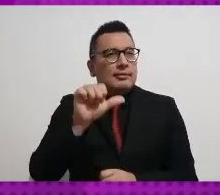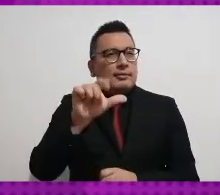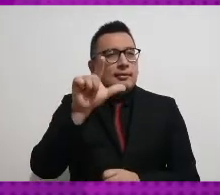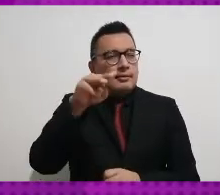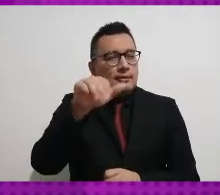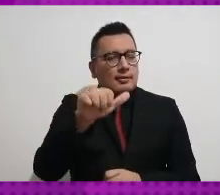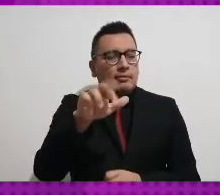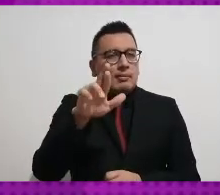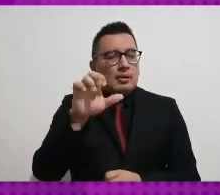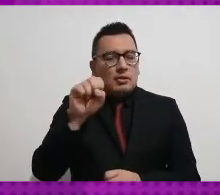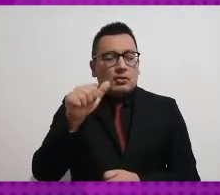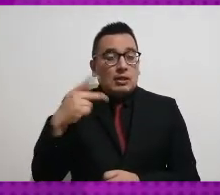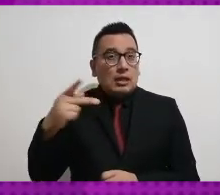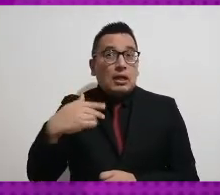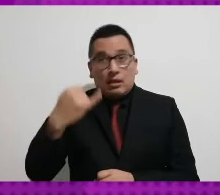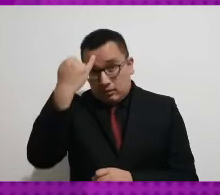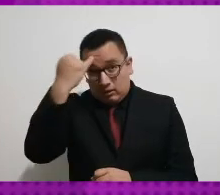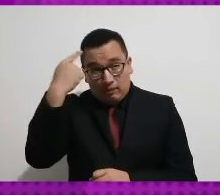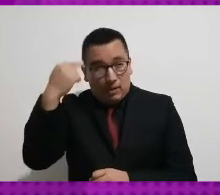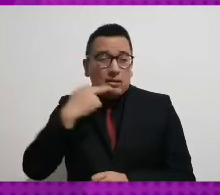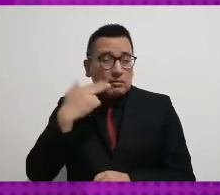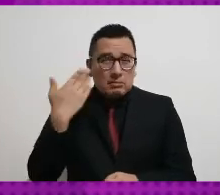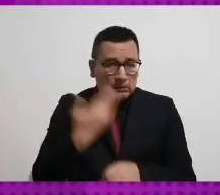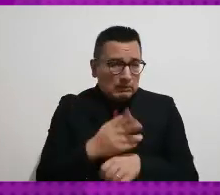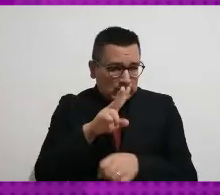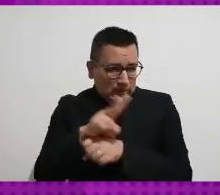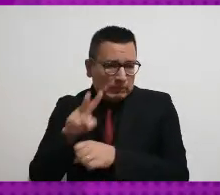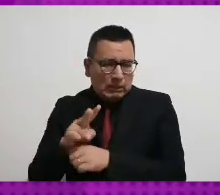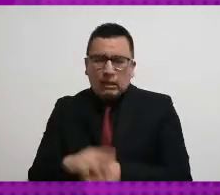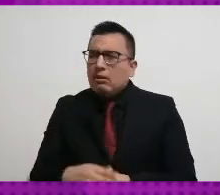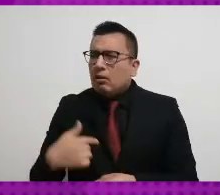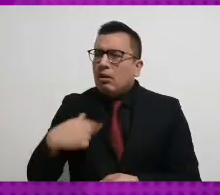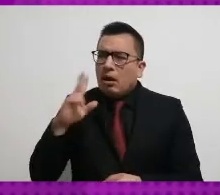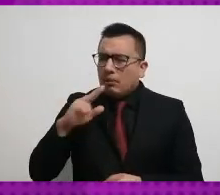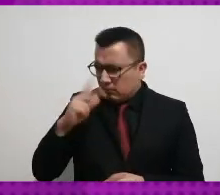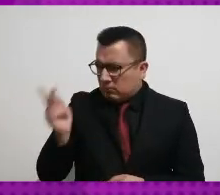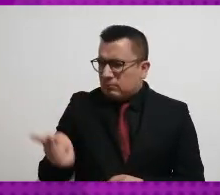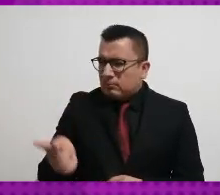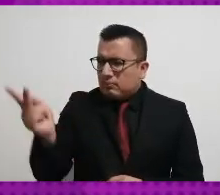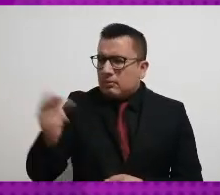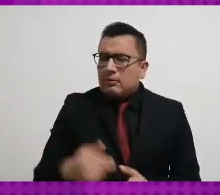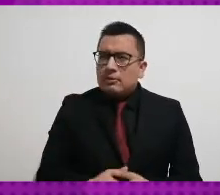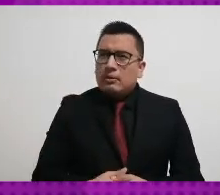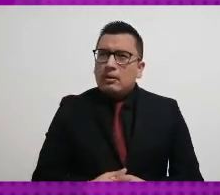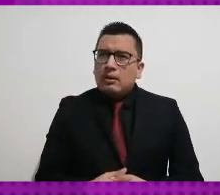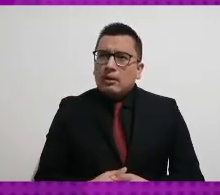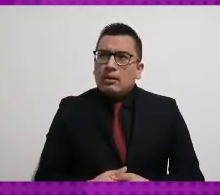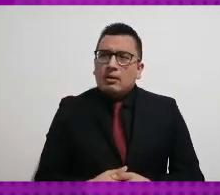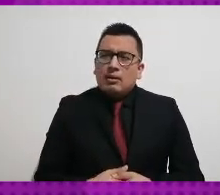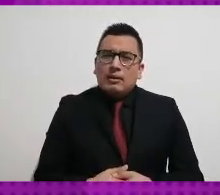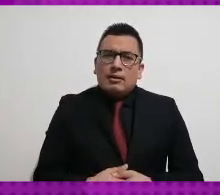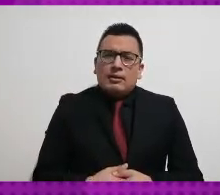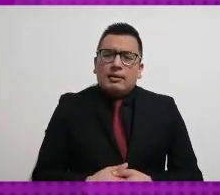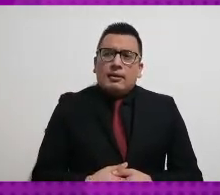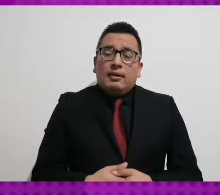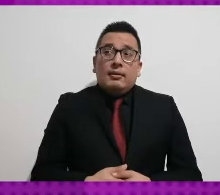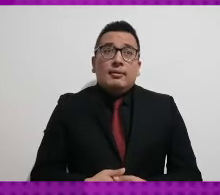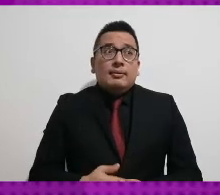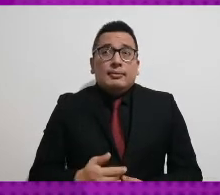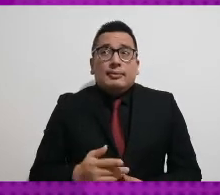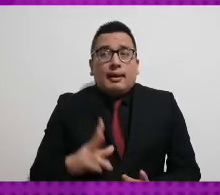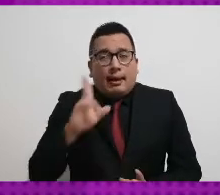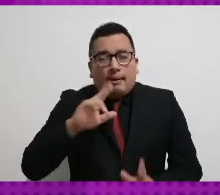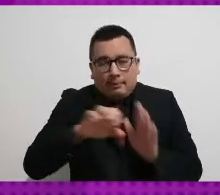Rosa Gaitán Rodarte, de la Jefatura de Responsabilidades. Licenciada, le quisiera preguntar específicamente cómo yo,